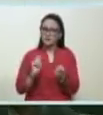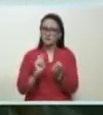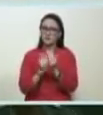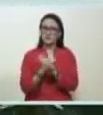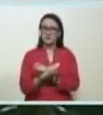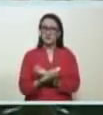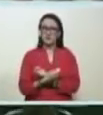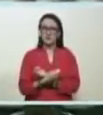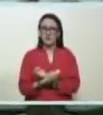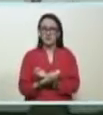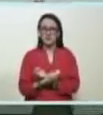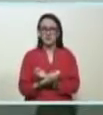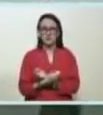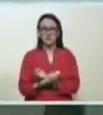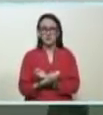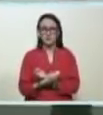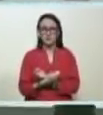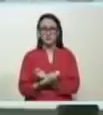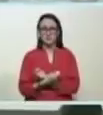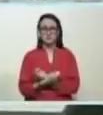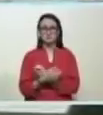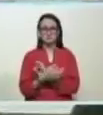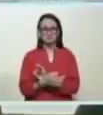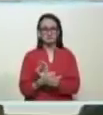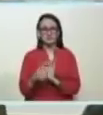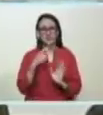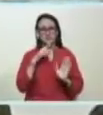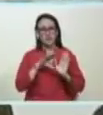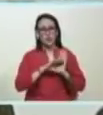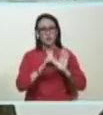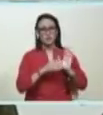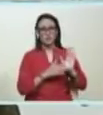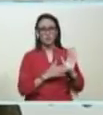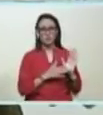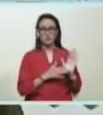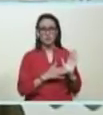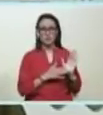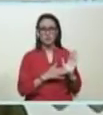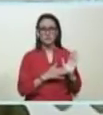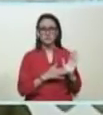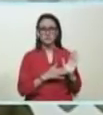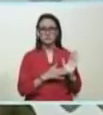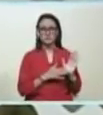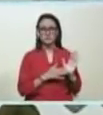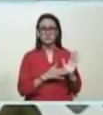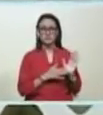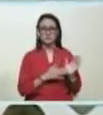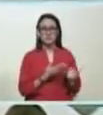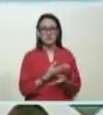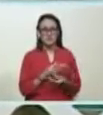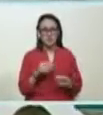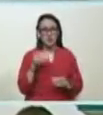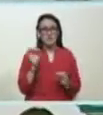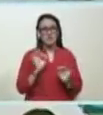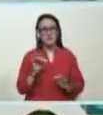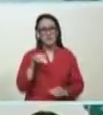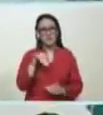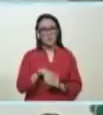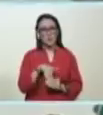referéndum revocatorio contemplado en la Constitución y lo resolvimos con